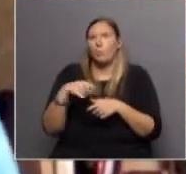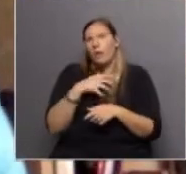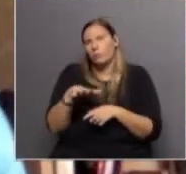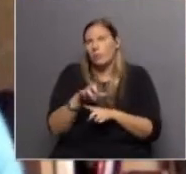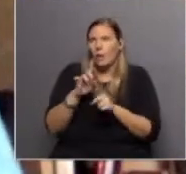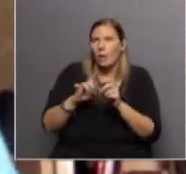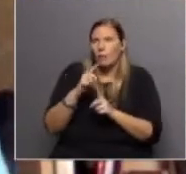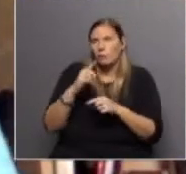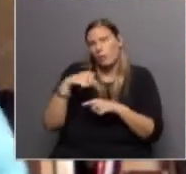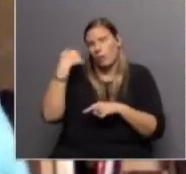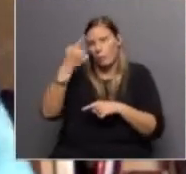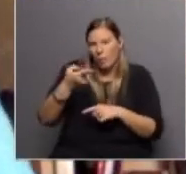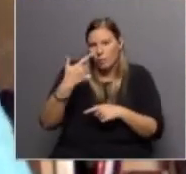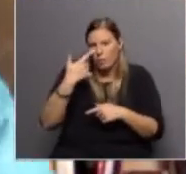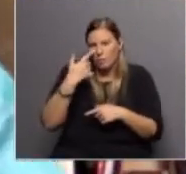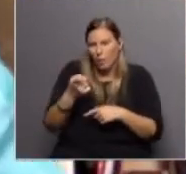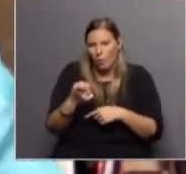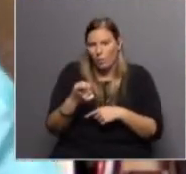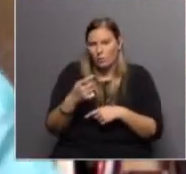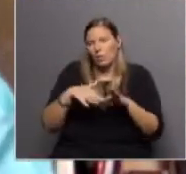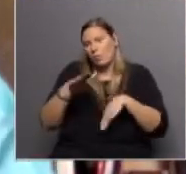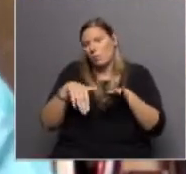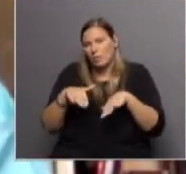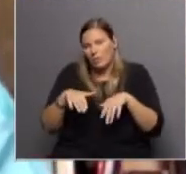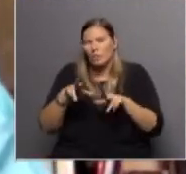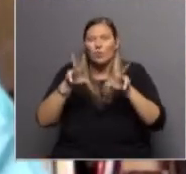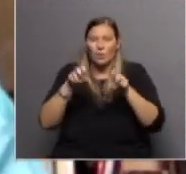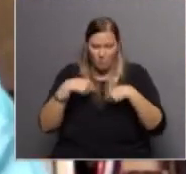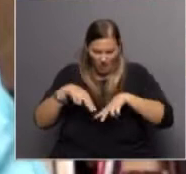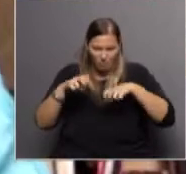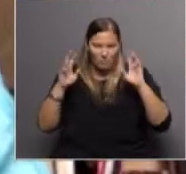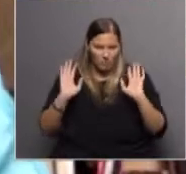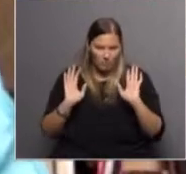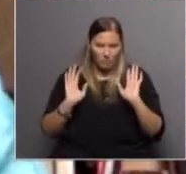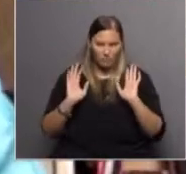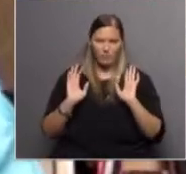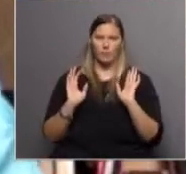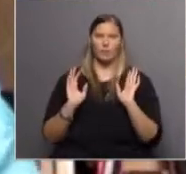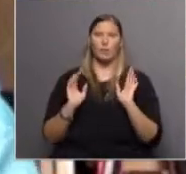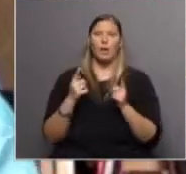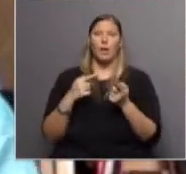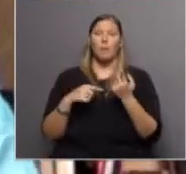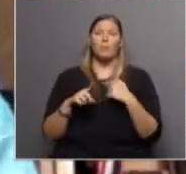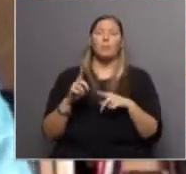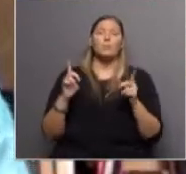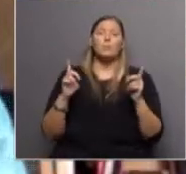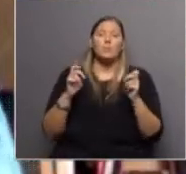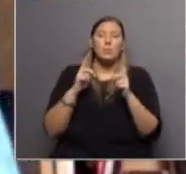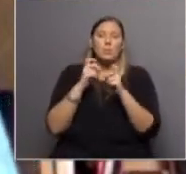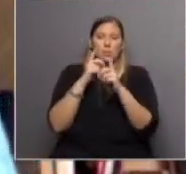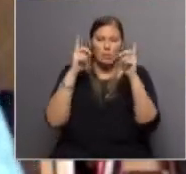importancias se ven más tarde o más temprano dependiendo del tema en el que investiguemos. Pero lo que fue muy difícil